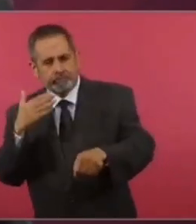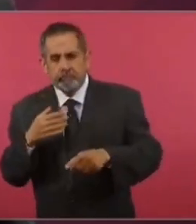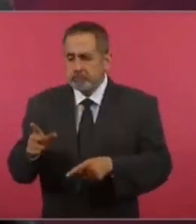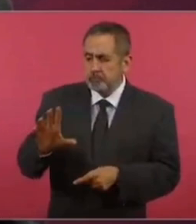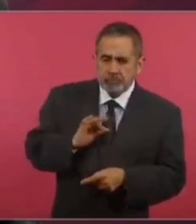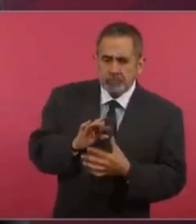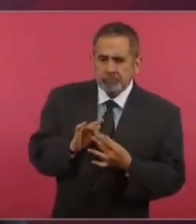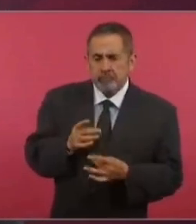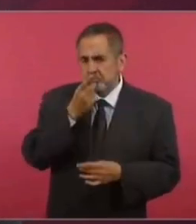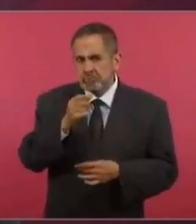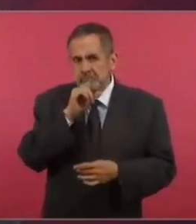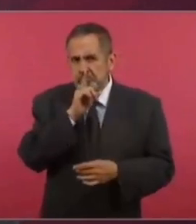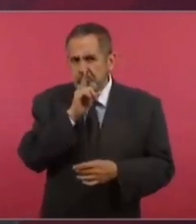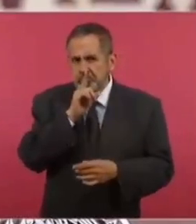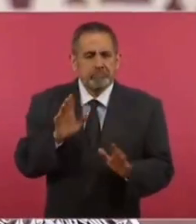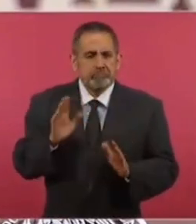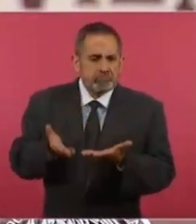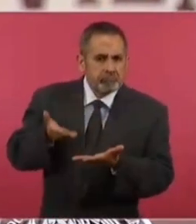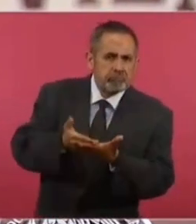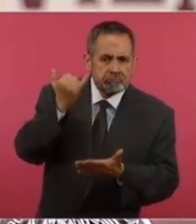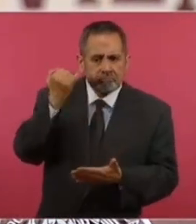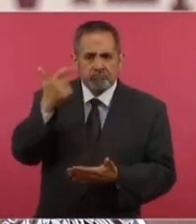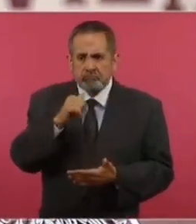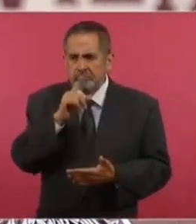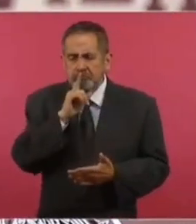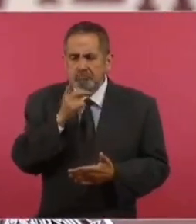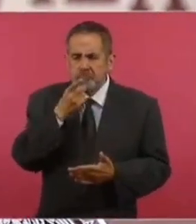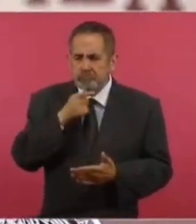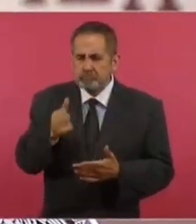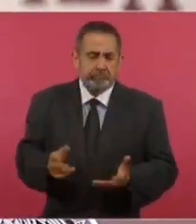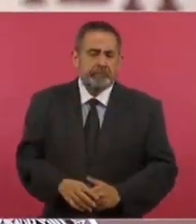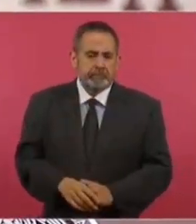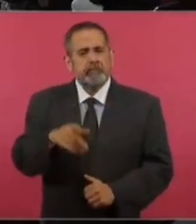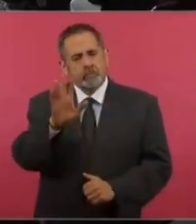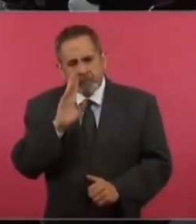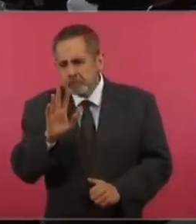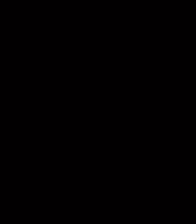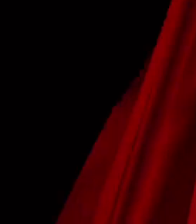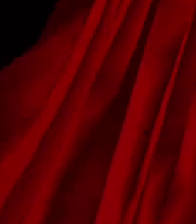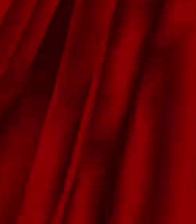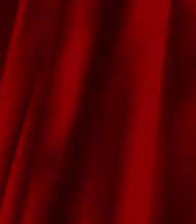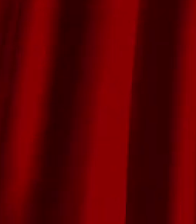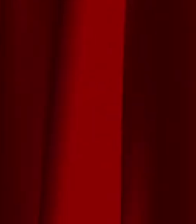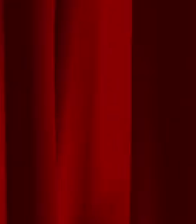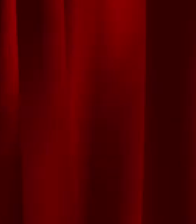hizo ningún planteamiento al respecto. Pero vamos a informar.